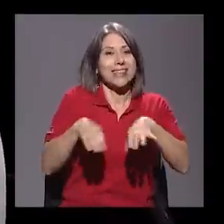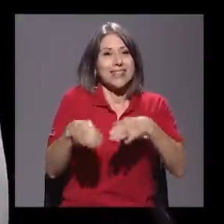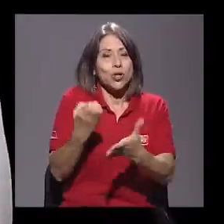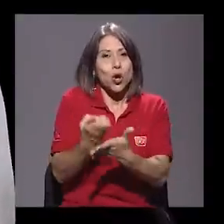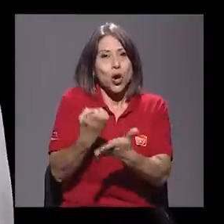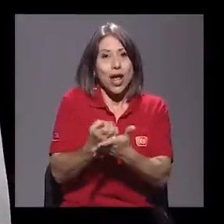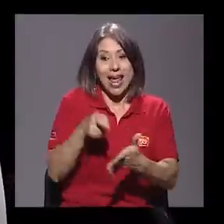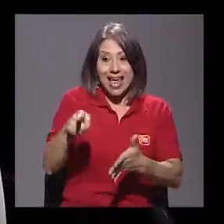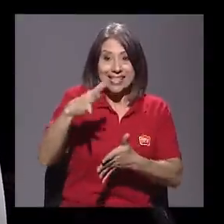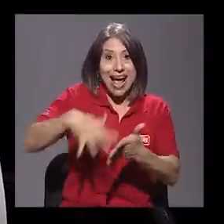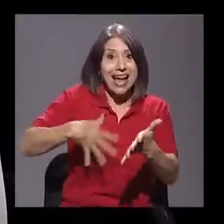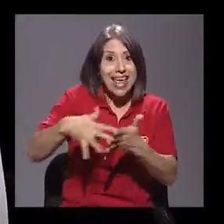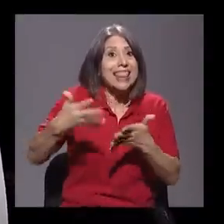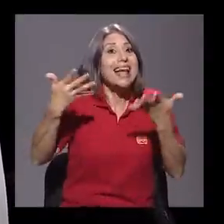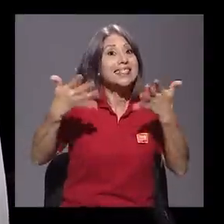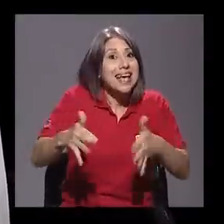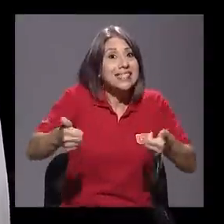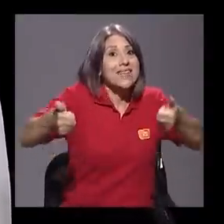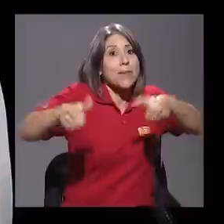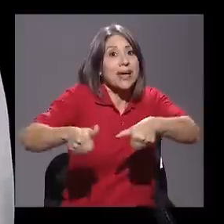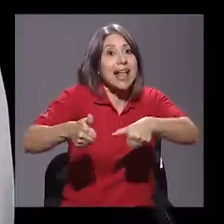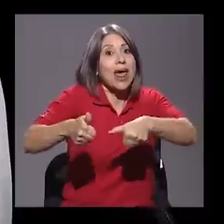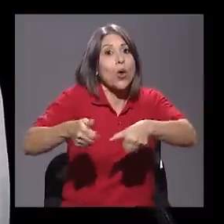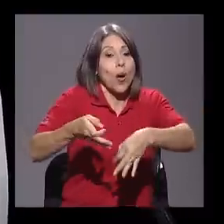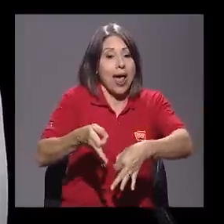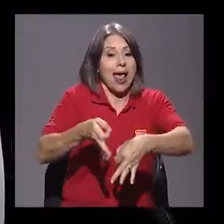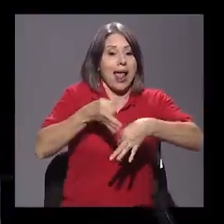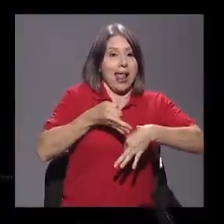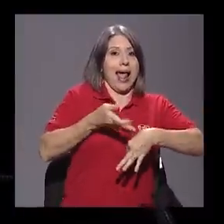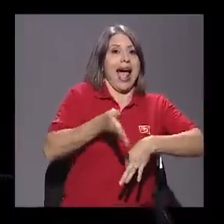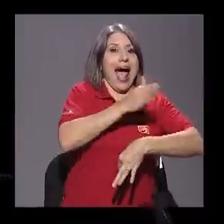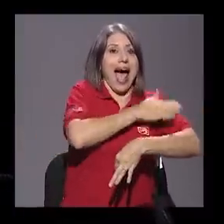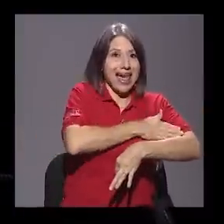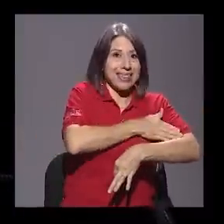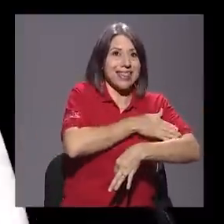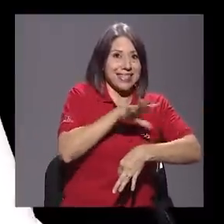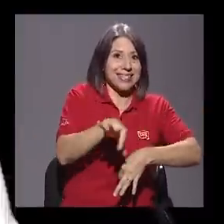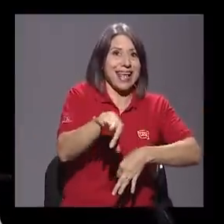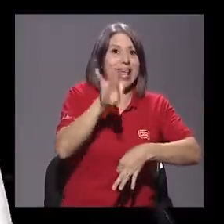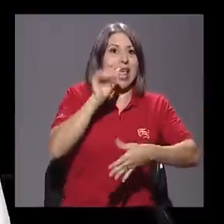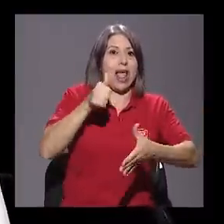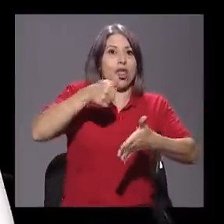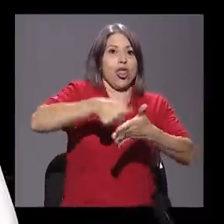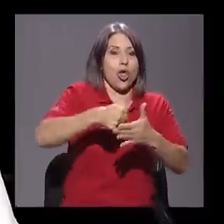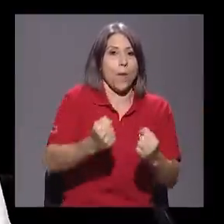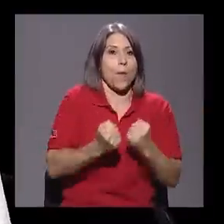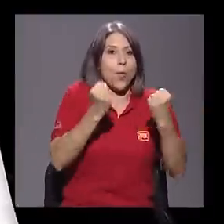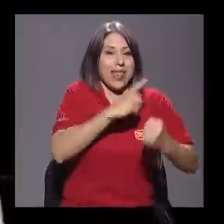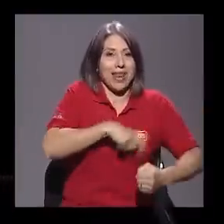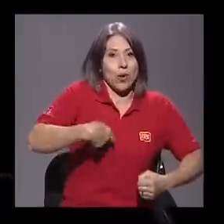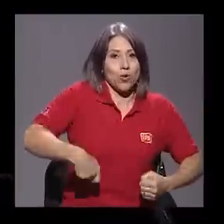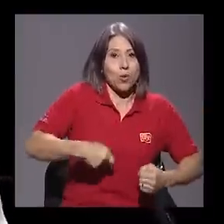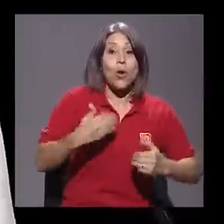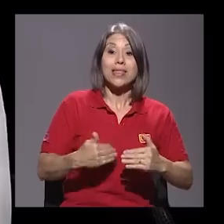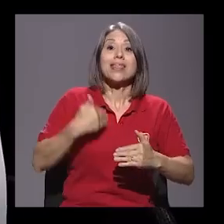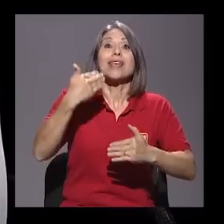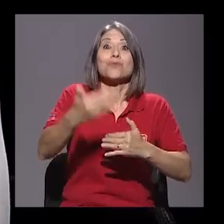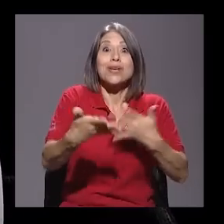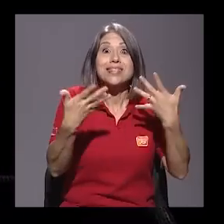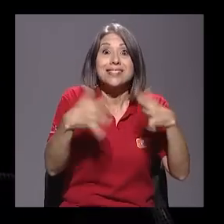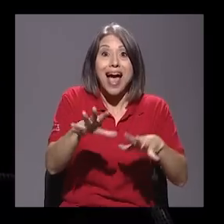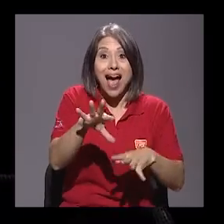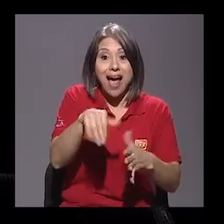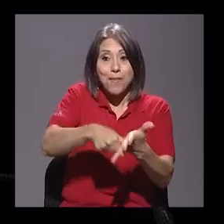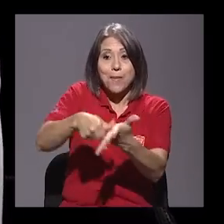es una agenda que ya se había pactado antes de quedar electo el actual Poder Ejecutivo. Una vez que queda electo, pues decide colocar